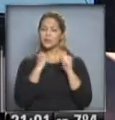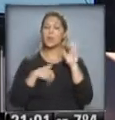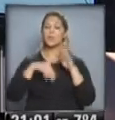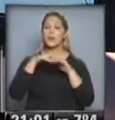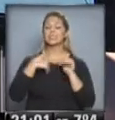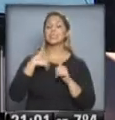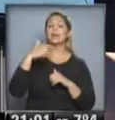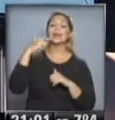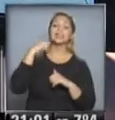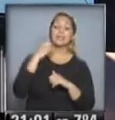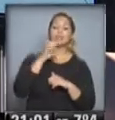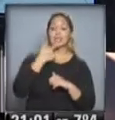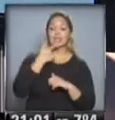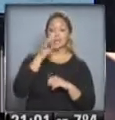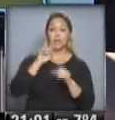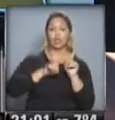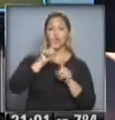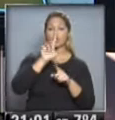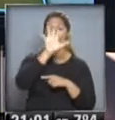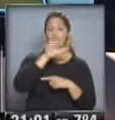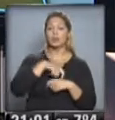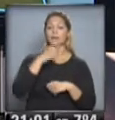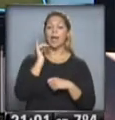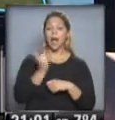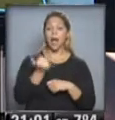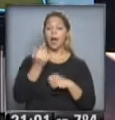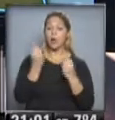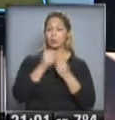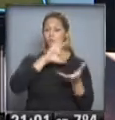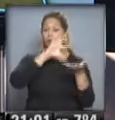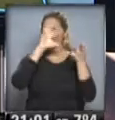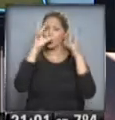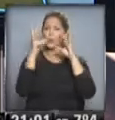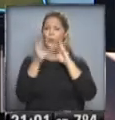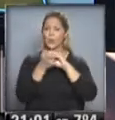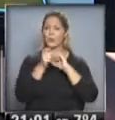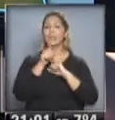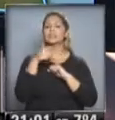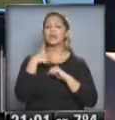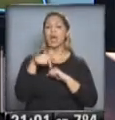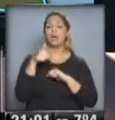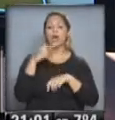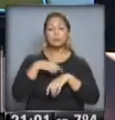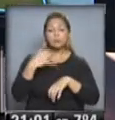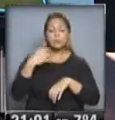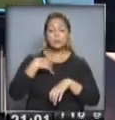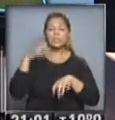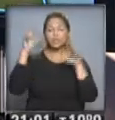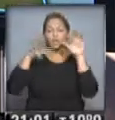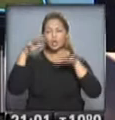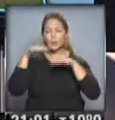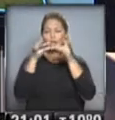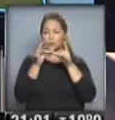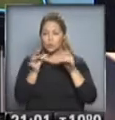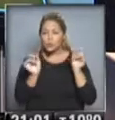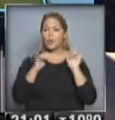13 hasta 17 grados. En el noroeste argentino, donde tendrán abundante nubosidad en el extremo norte, en estos momentos se están registrando algunas lloviznas en